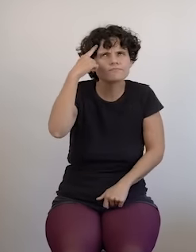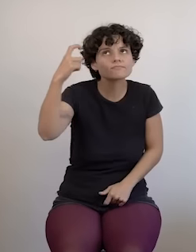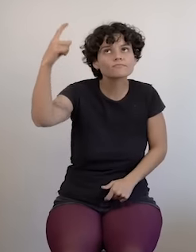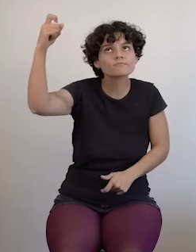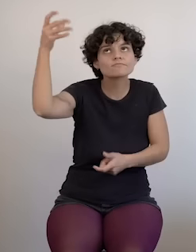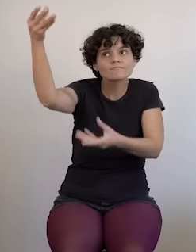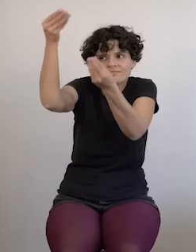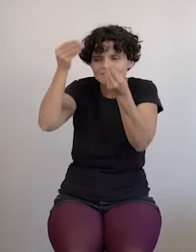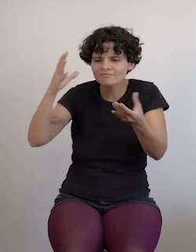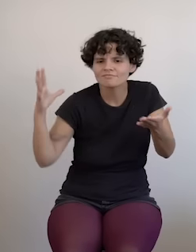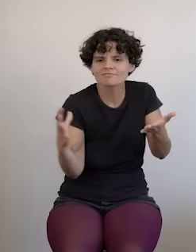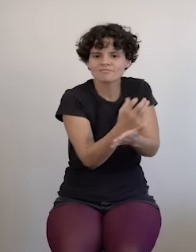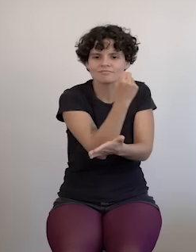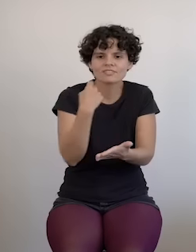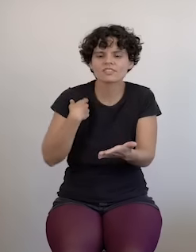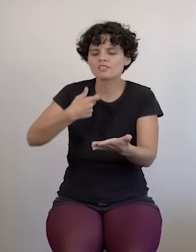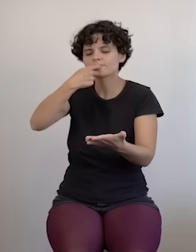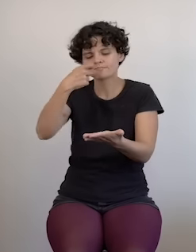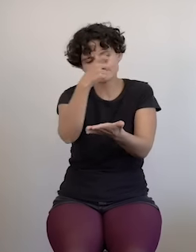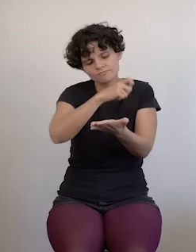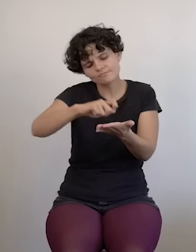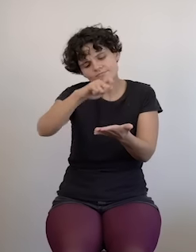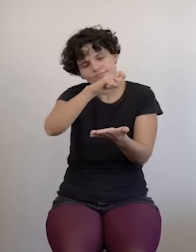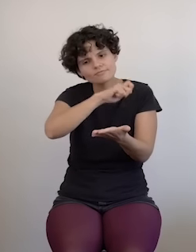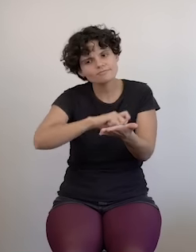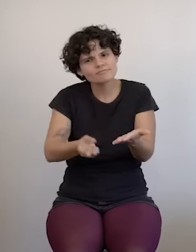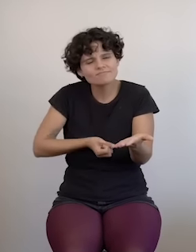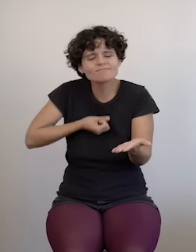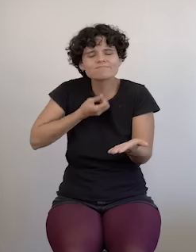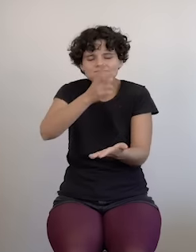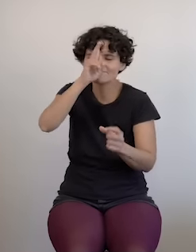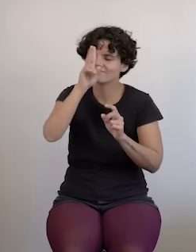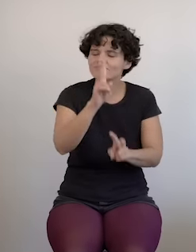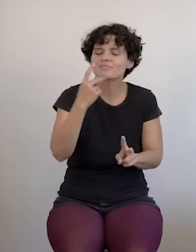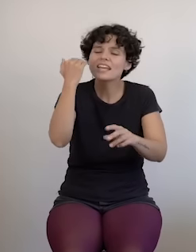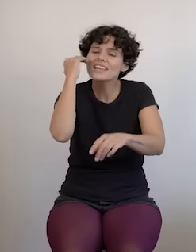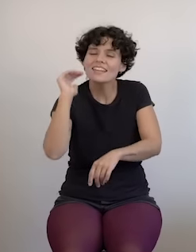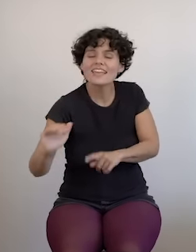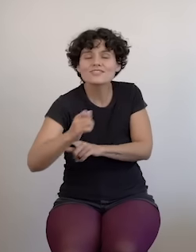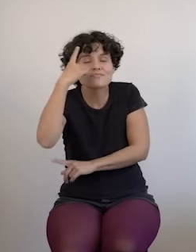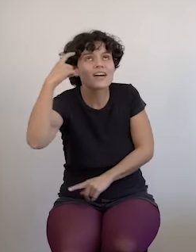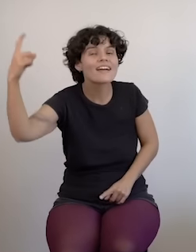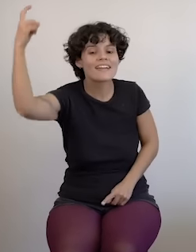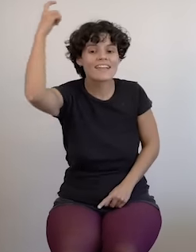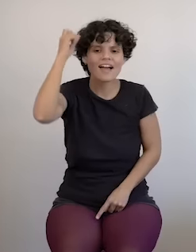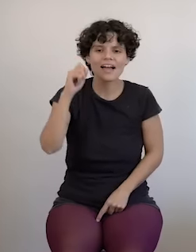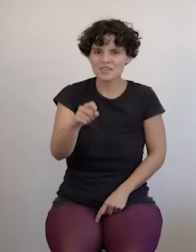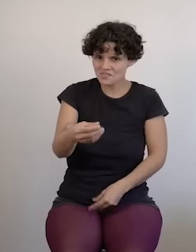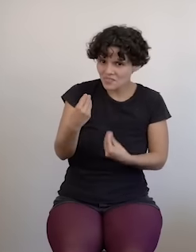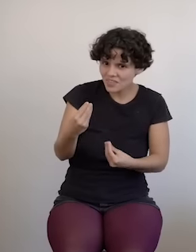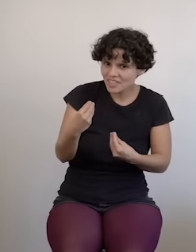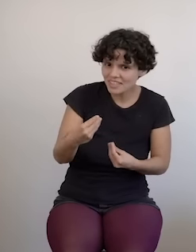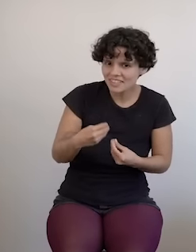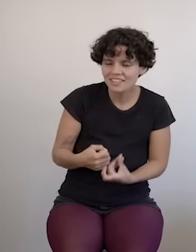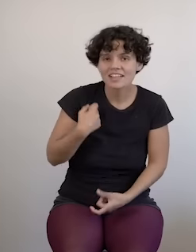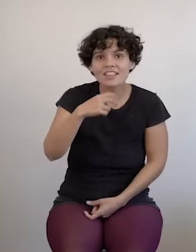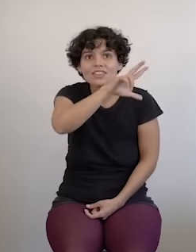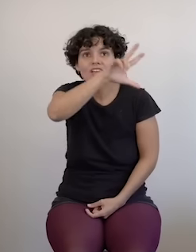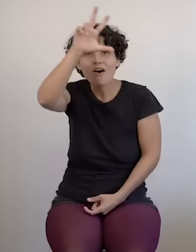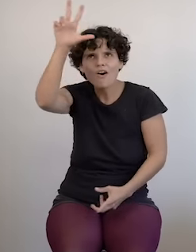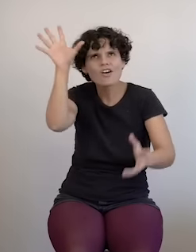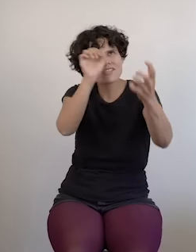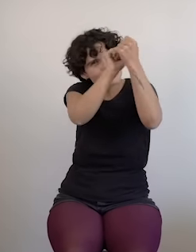soñaba. Cuando escribo me asincero, como cuando un niño imaginaba. Ah, bueno, compañero. Dios es